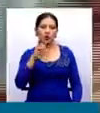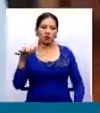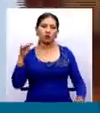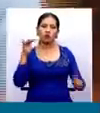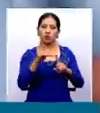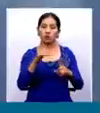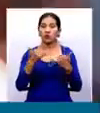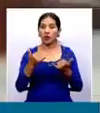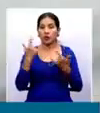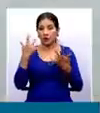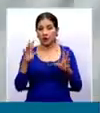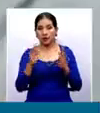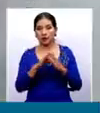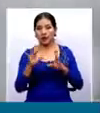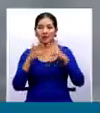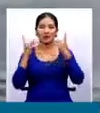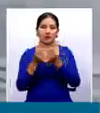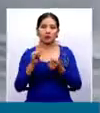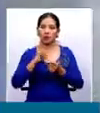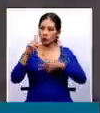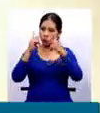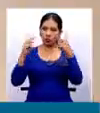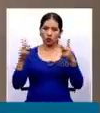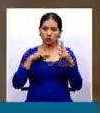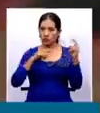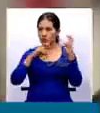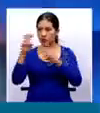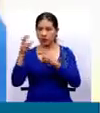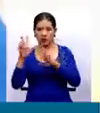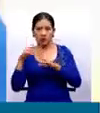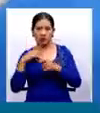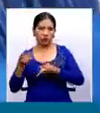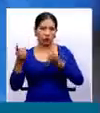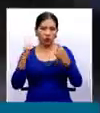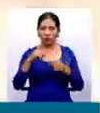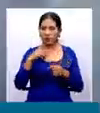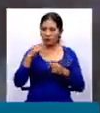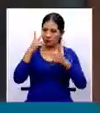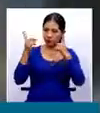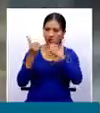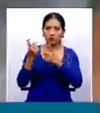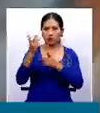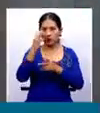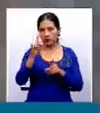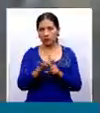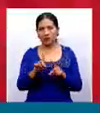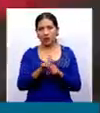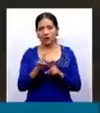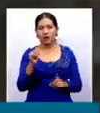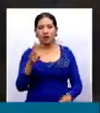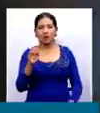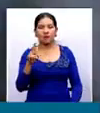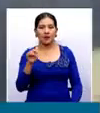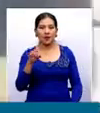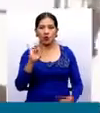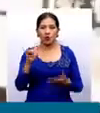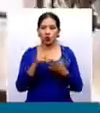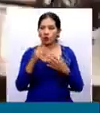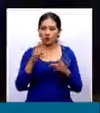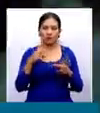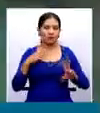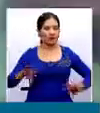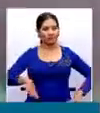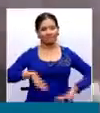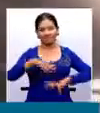encuentro retornando del departamento de Potosí, de la ciudad de Potosí. Después de verlo a nuestro hermano compañero Abelardo Colque, de verdad yo me siento muy